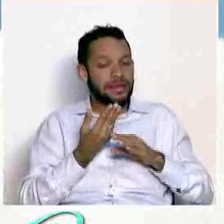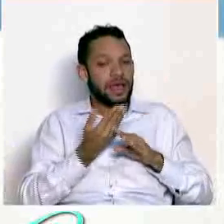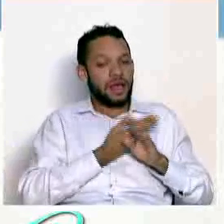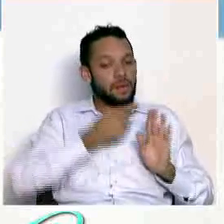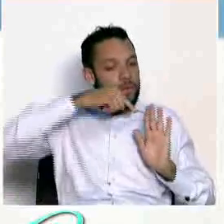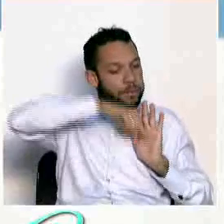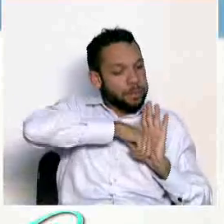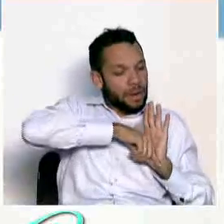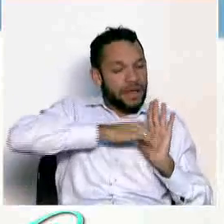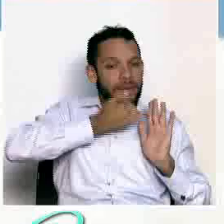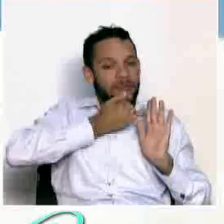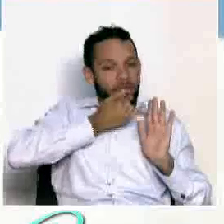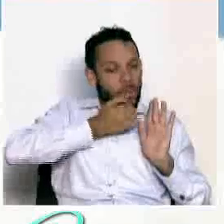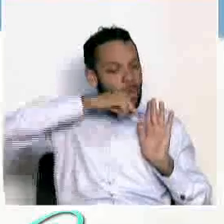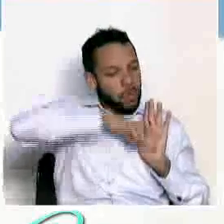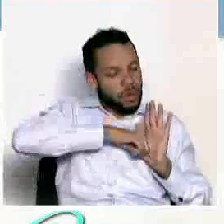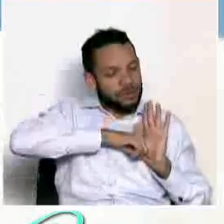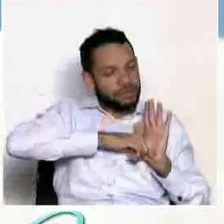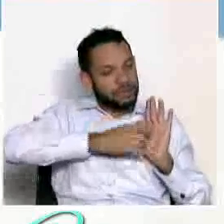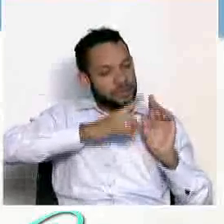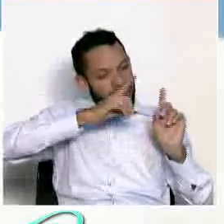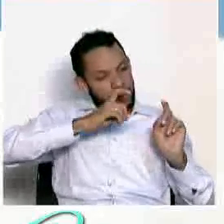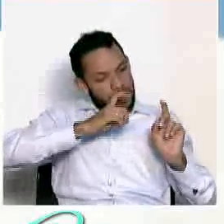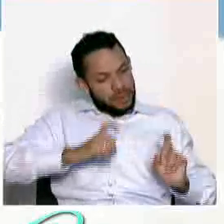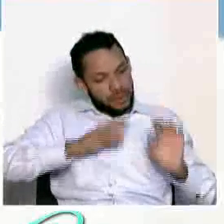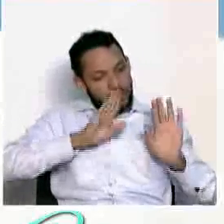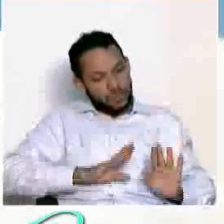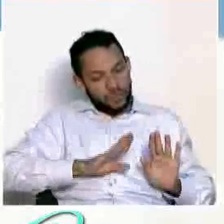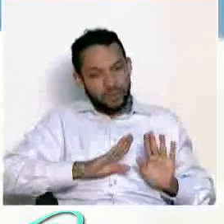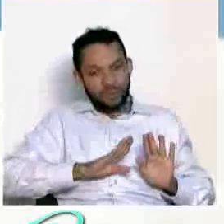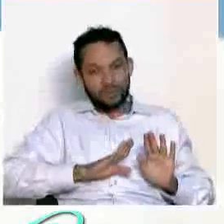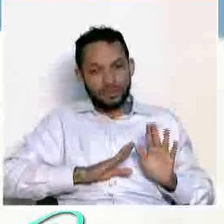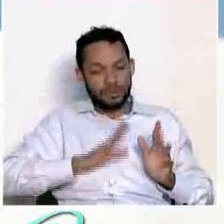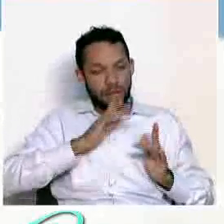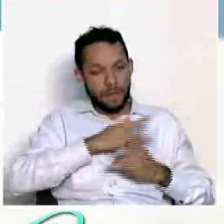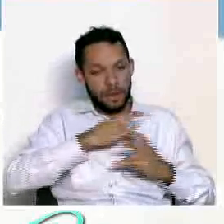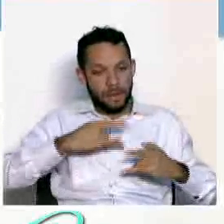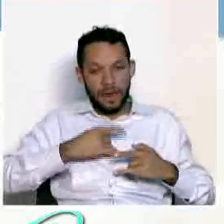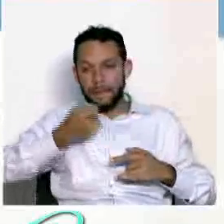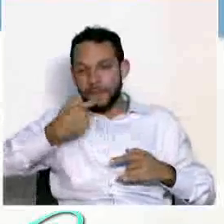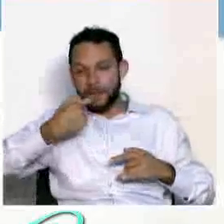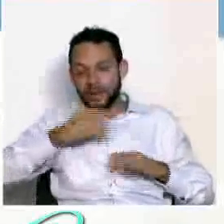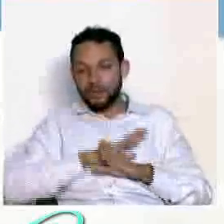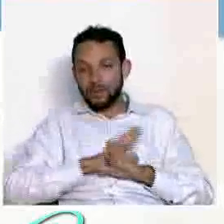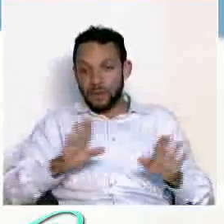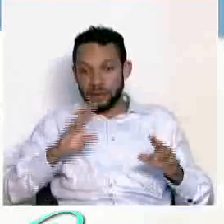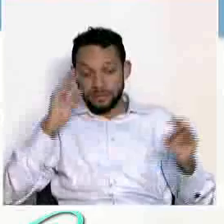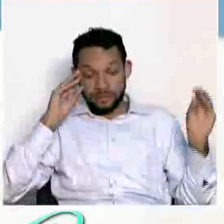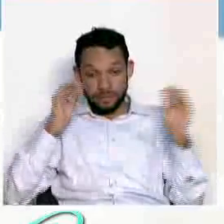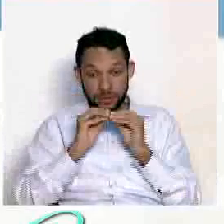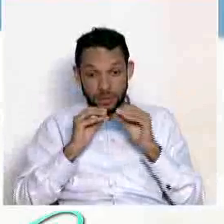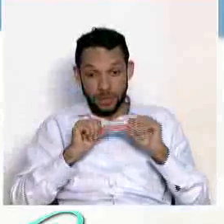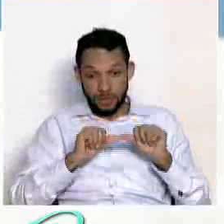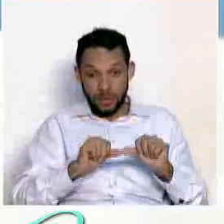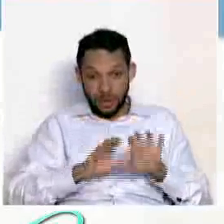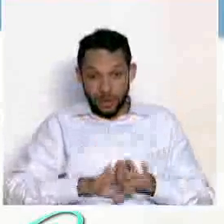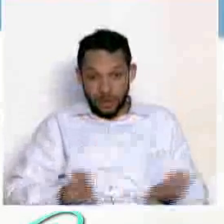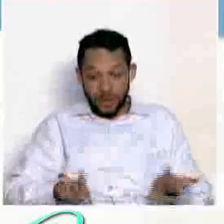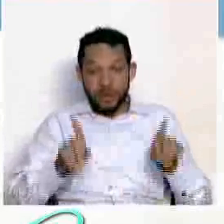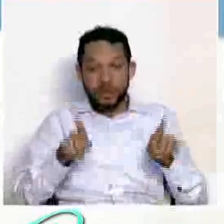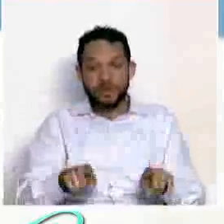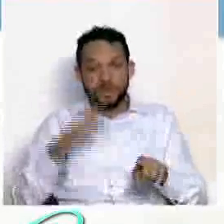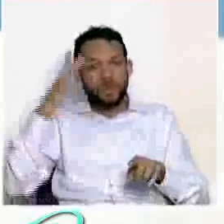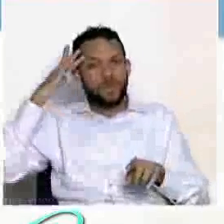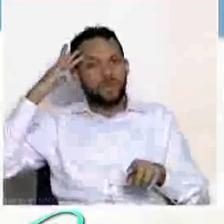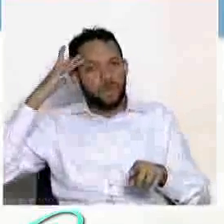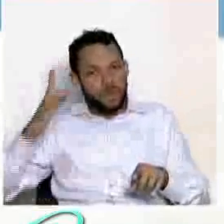esto? Aquí el tema no es únicamente buscar la pastica milagrosa para lo que uno tiene. Es por